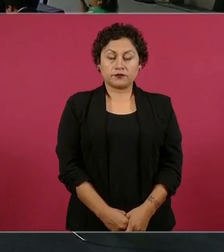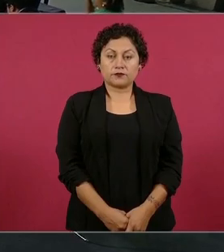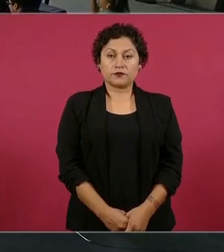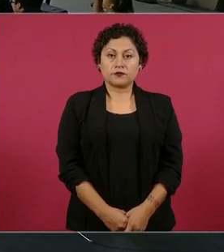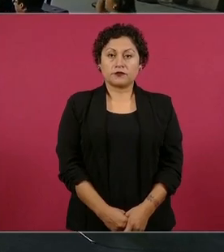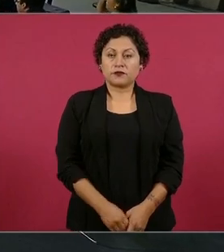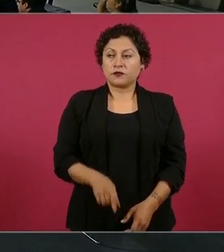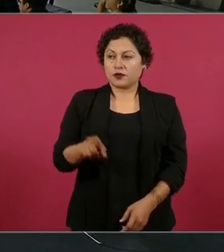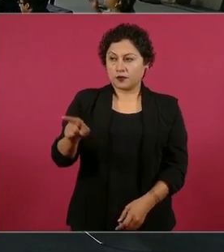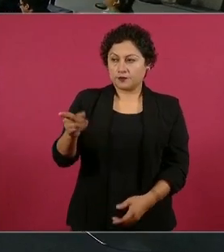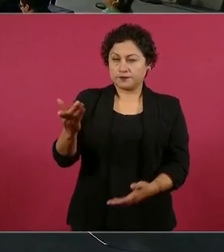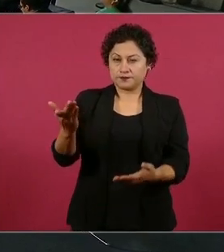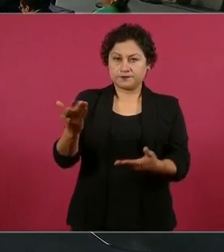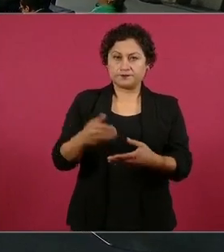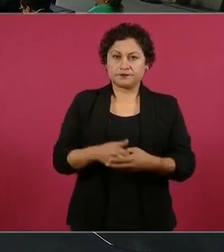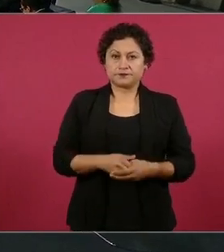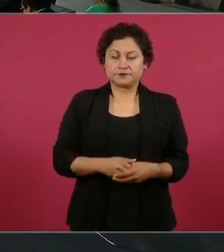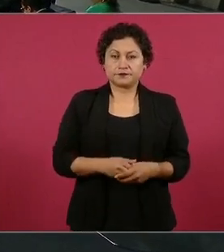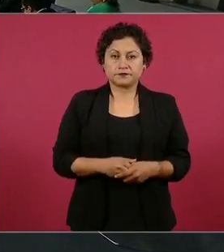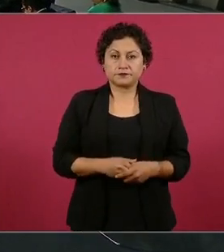Vamos de este lado. A ver.